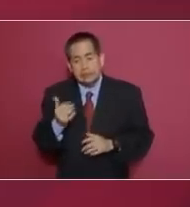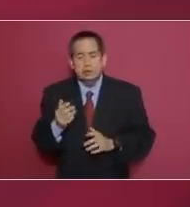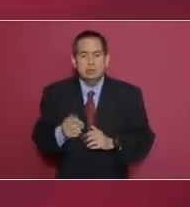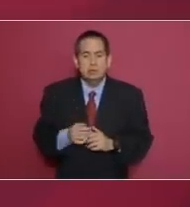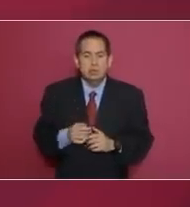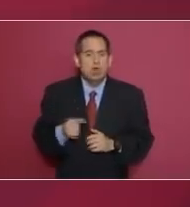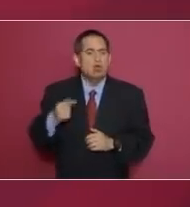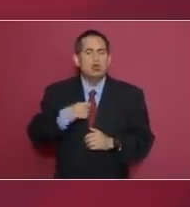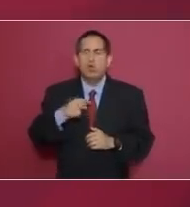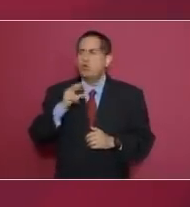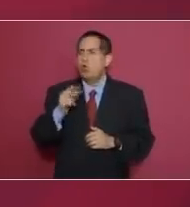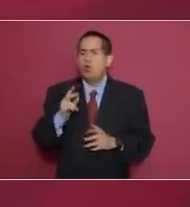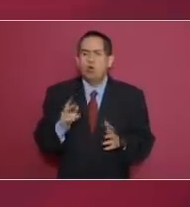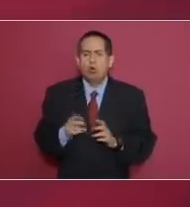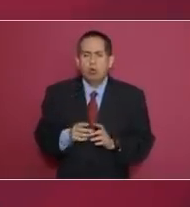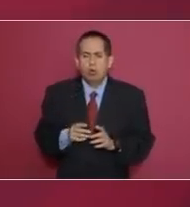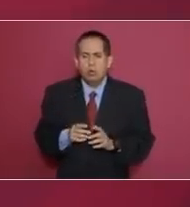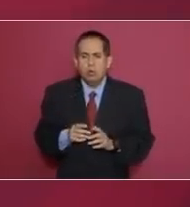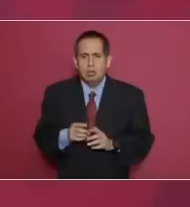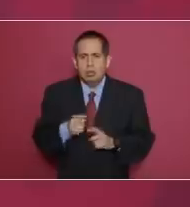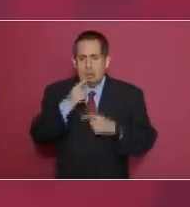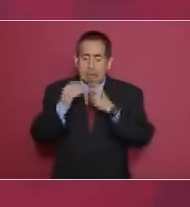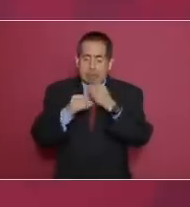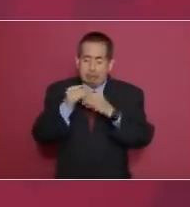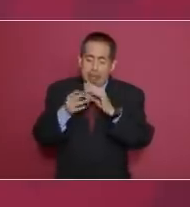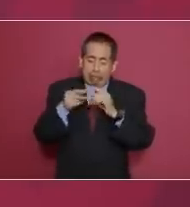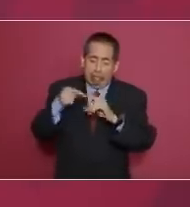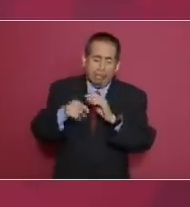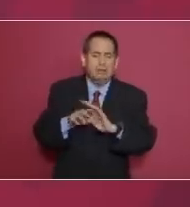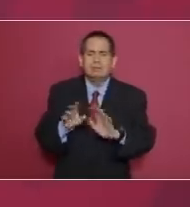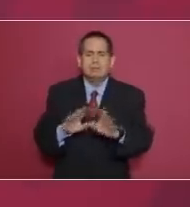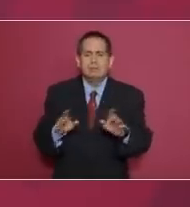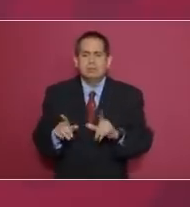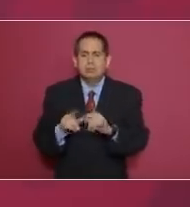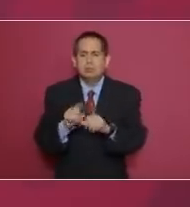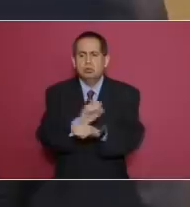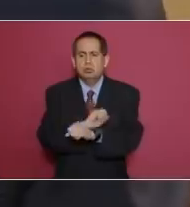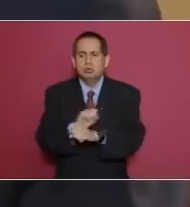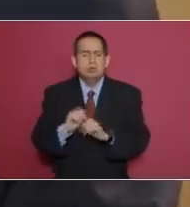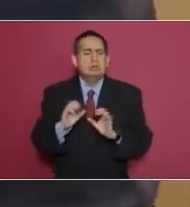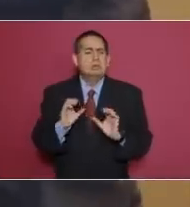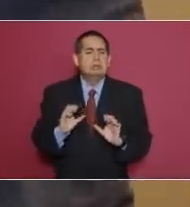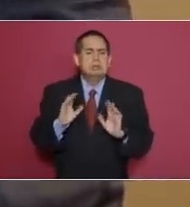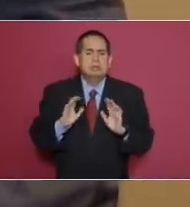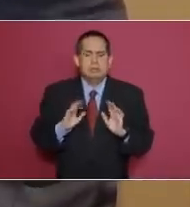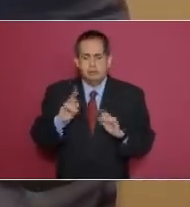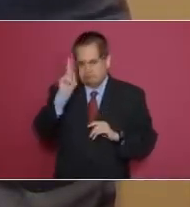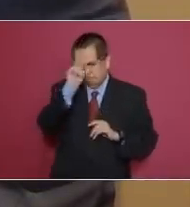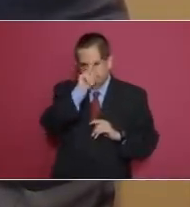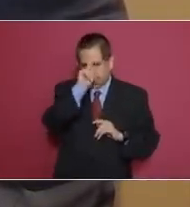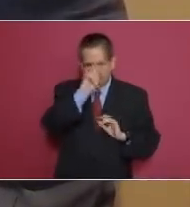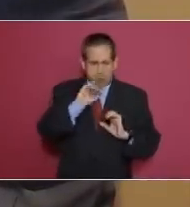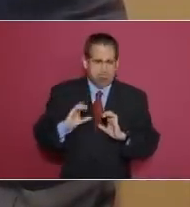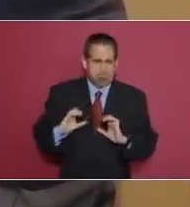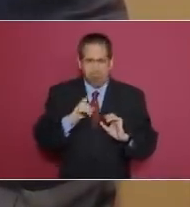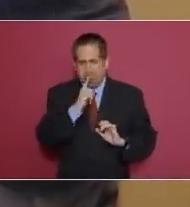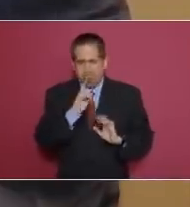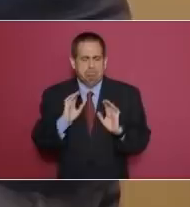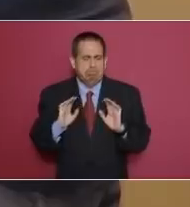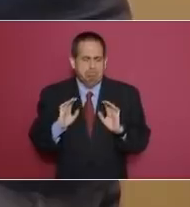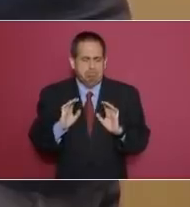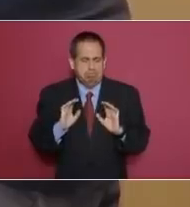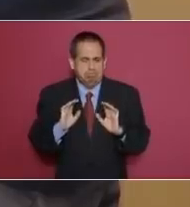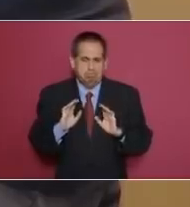no voy yo a polemizar sobre esto. Voy a ser muy prudente